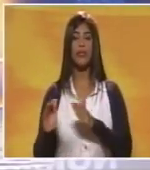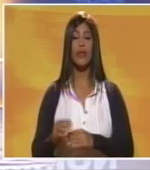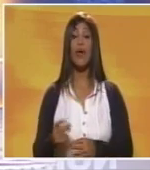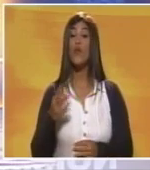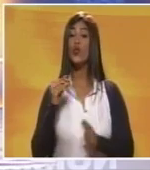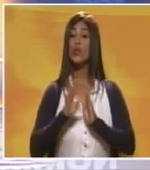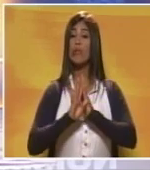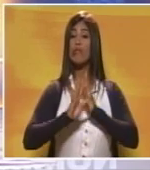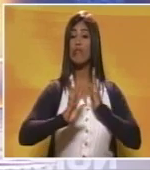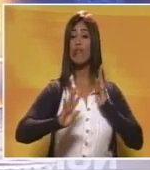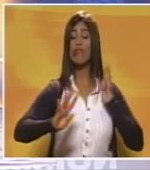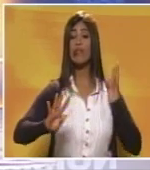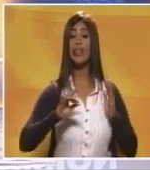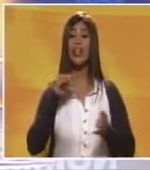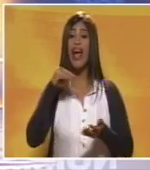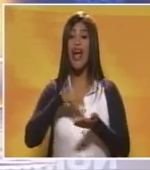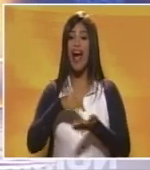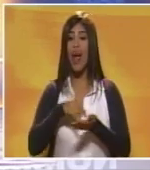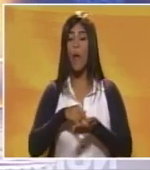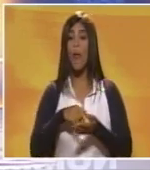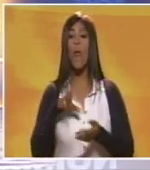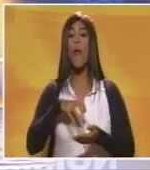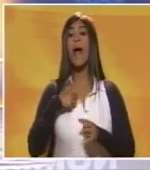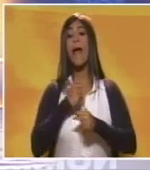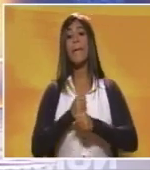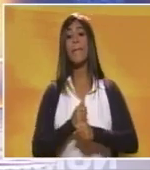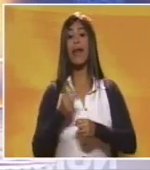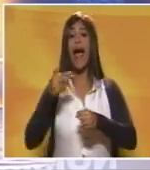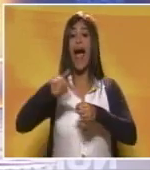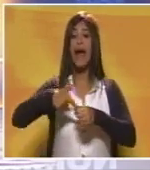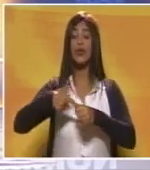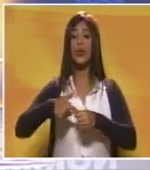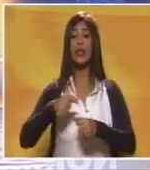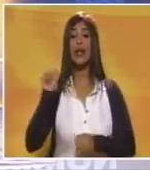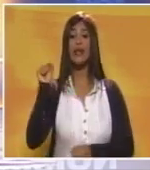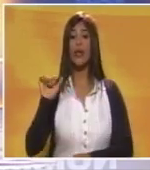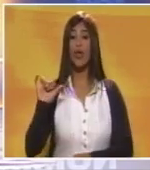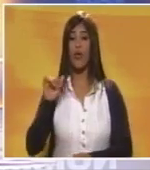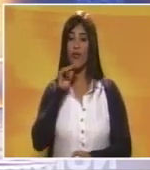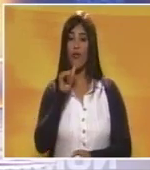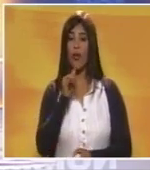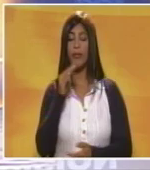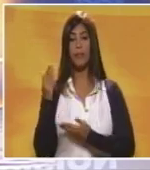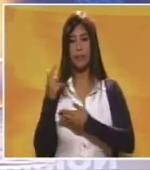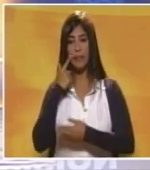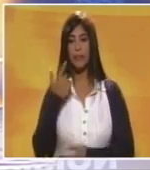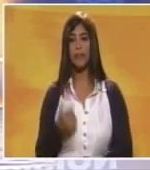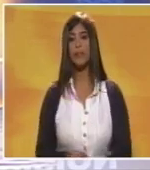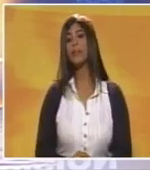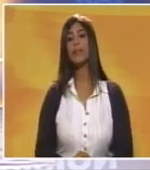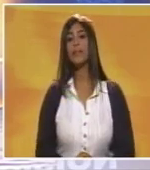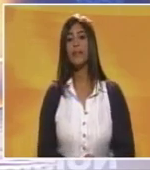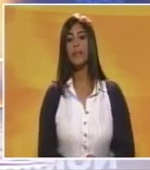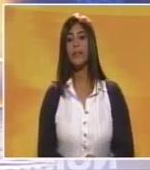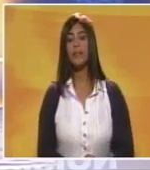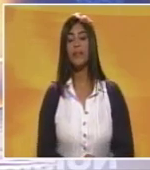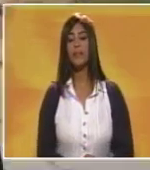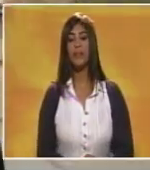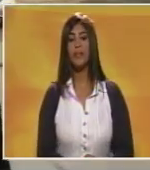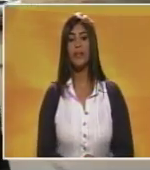Largas colas se registran en el estado Carabobo para abastecer combustible. Sandino Yaguare presenta el reporte. Buenas tardes, Sandino.